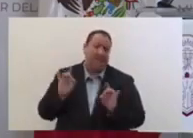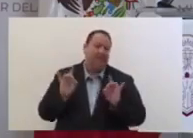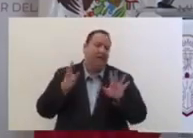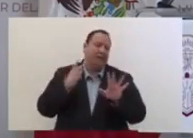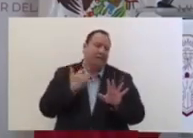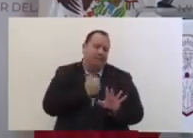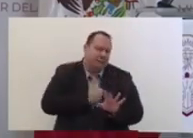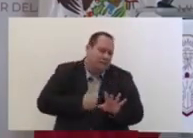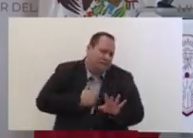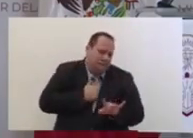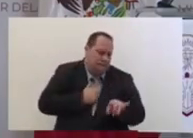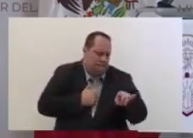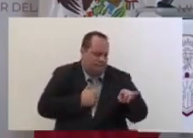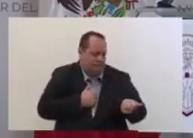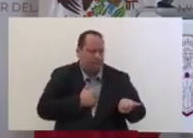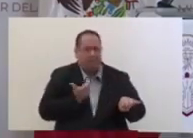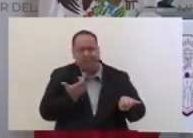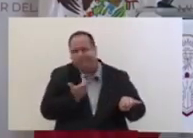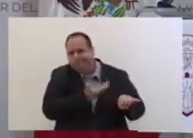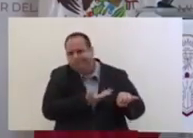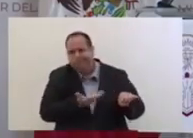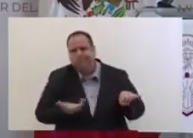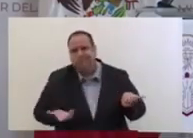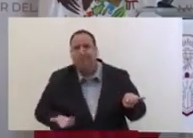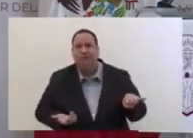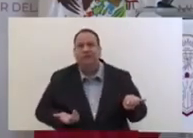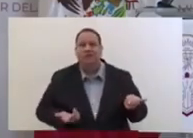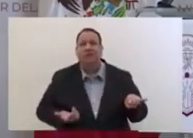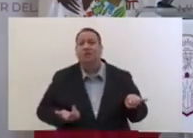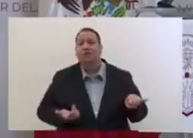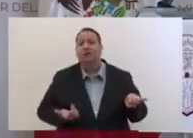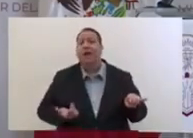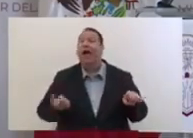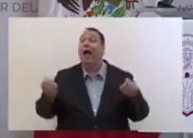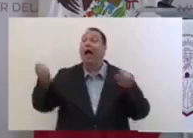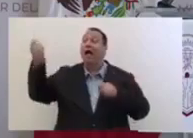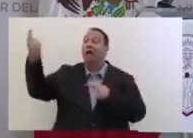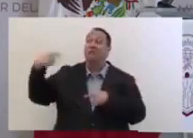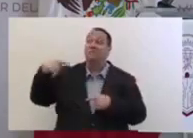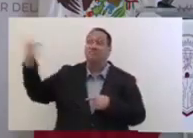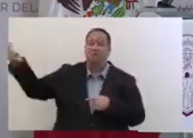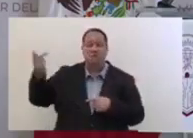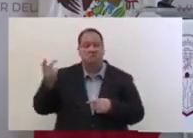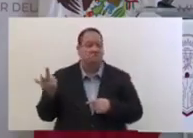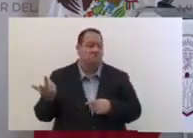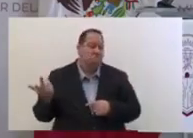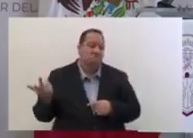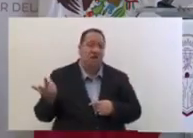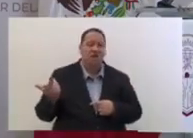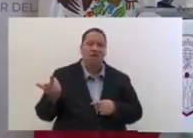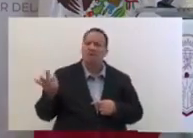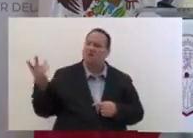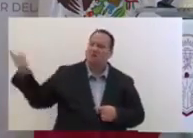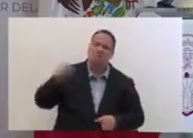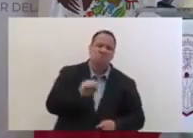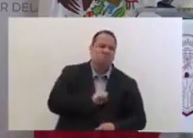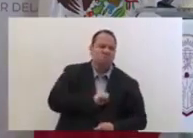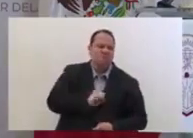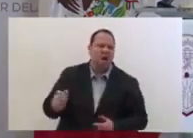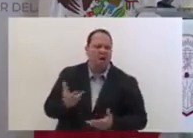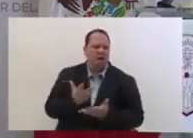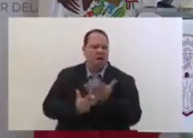ocurrió que por la autoridad de algunas personas bizarras con